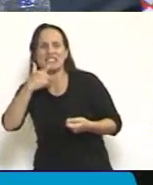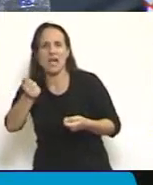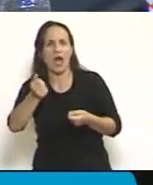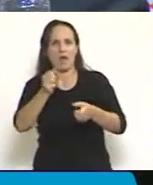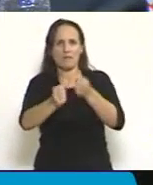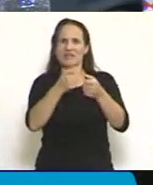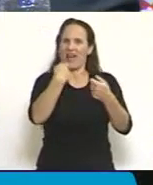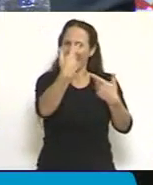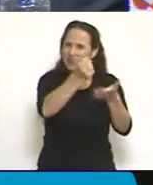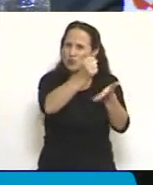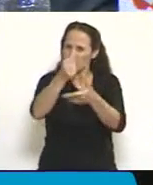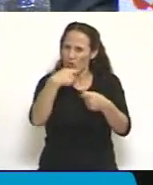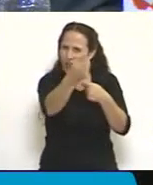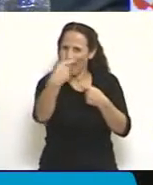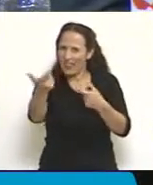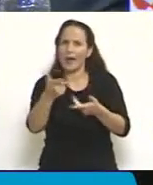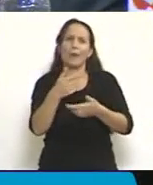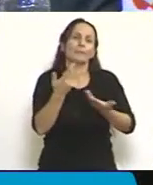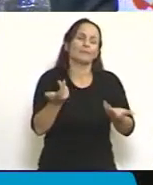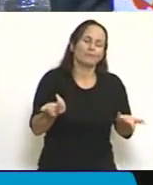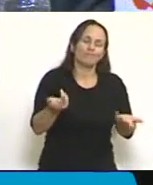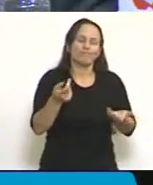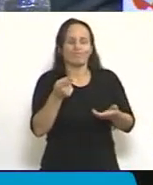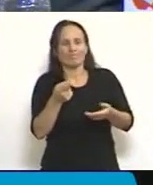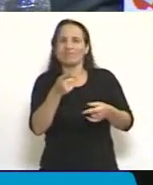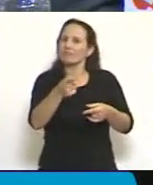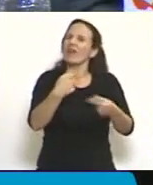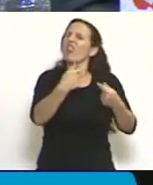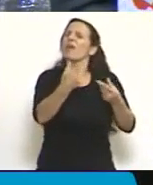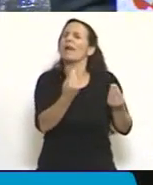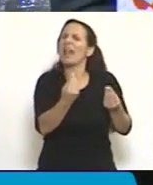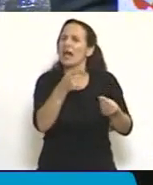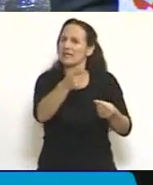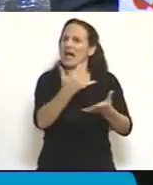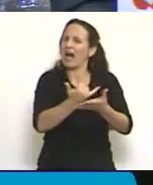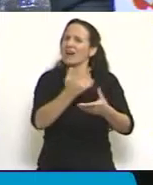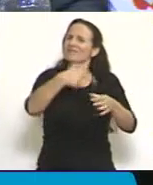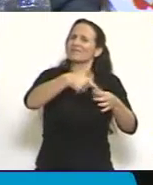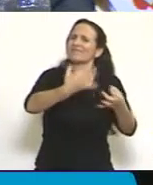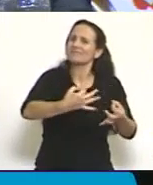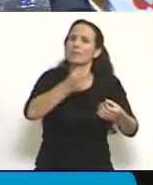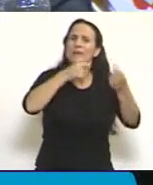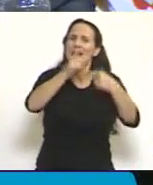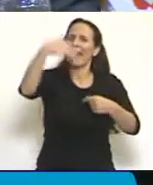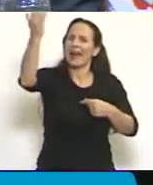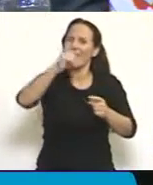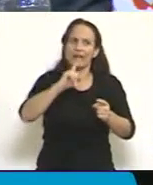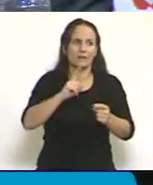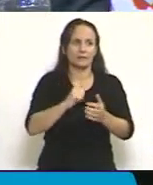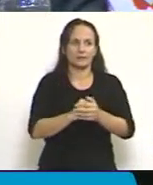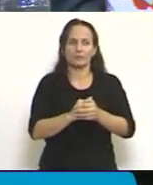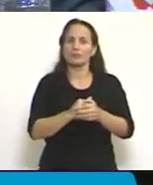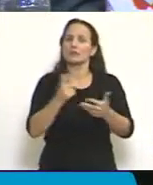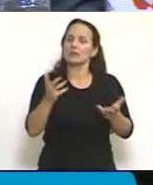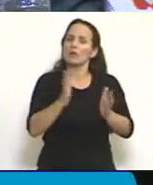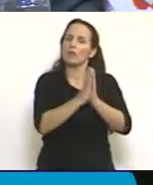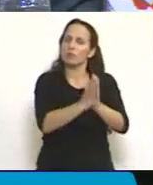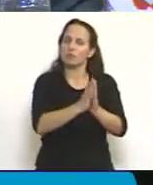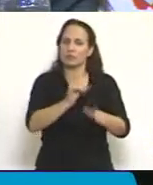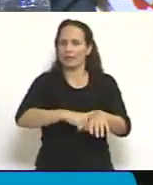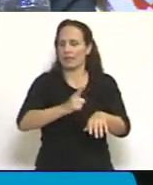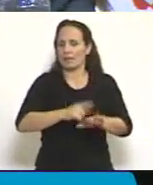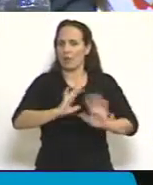algunos subsidios que han aumentado en un monto notable y que se han destinado a actividades que claramente han sido cuestionadas